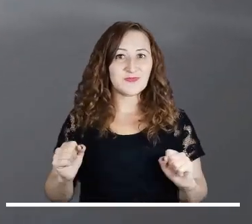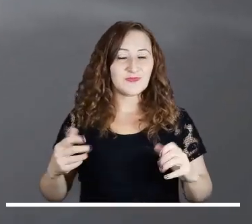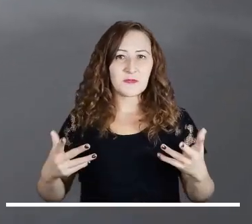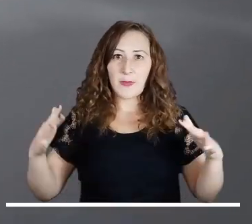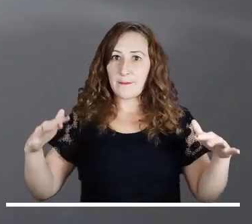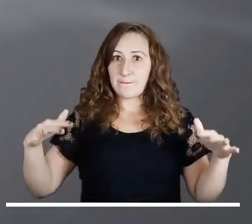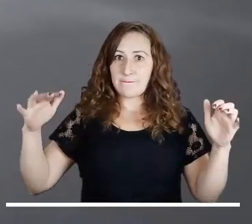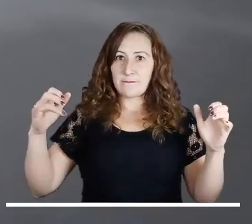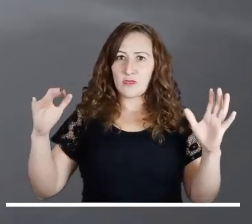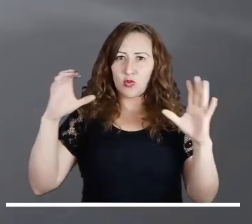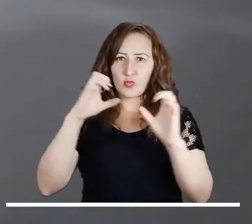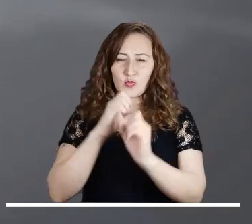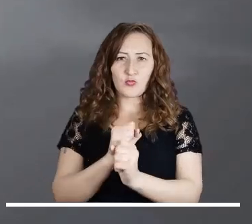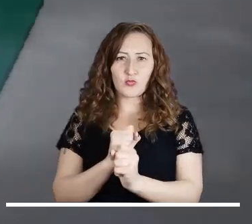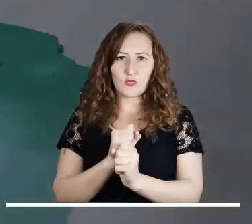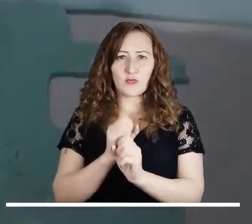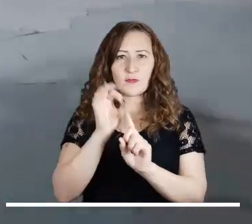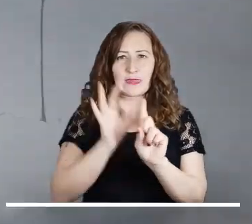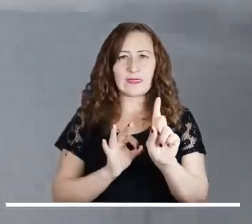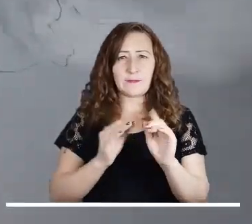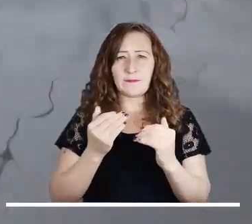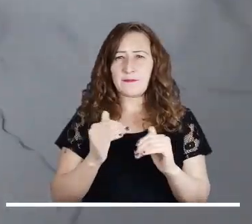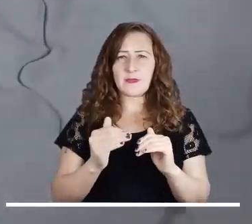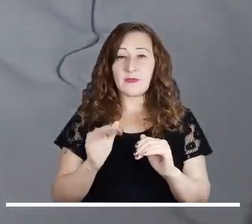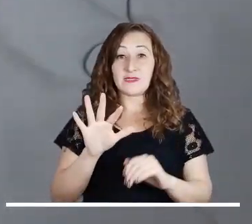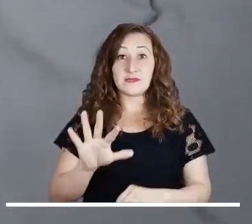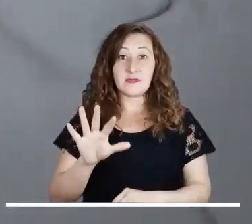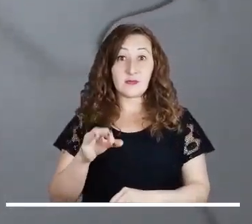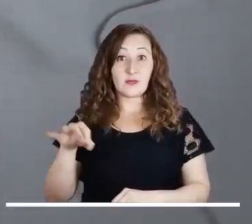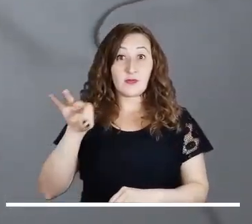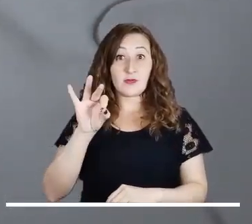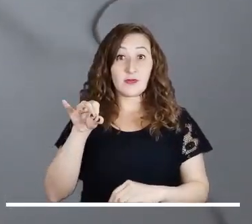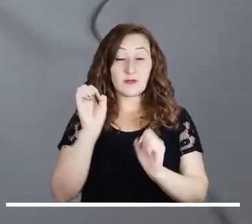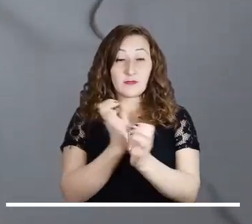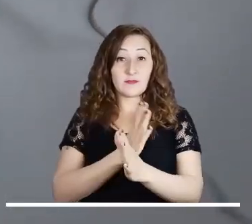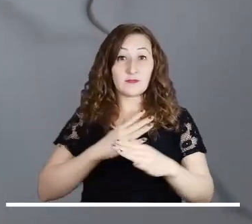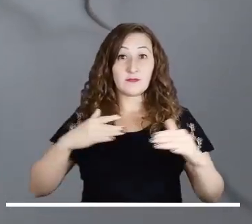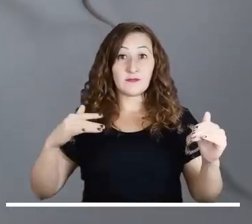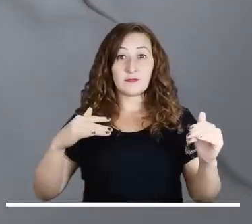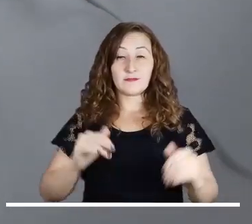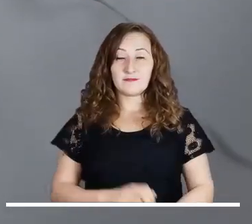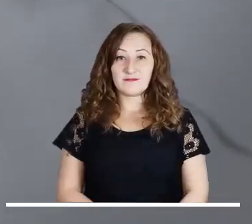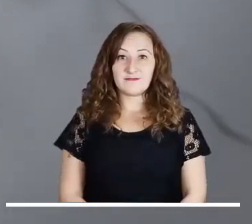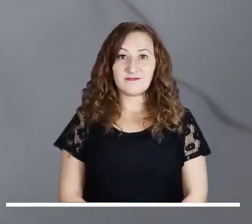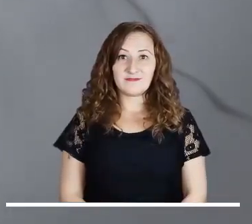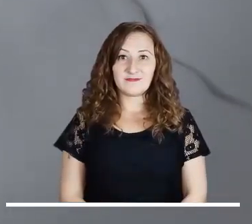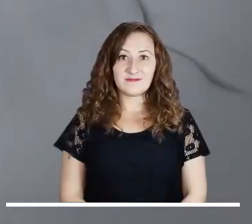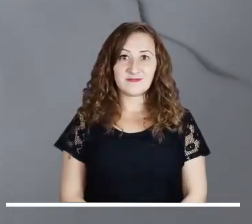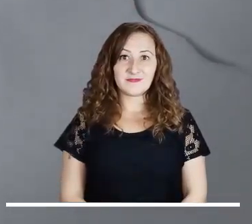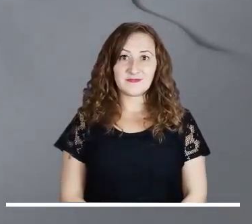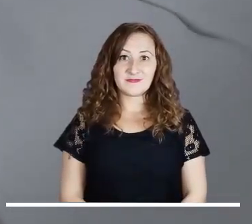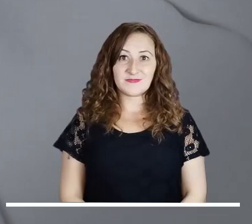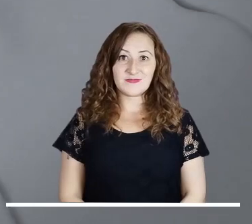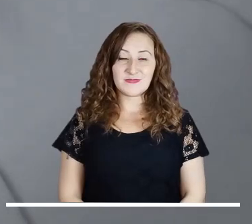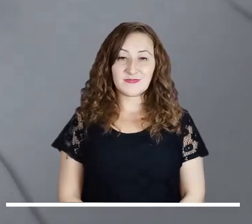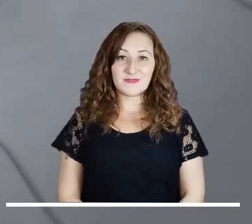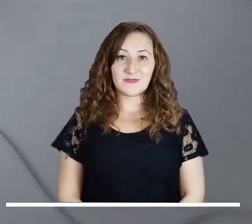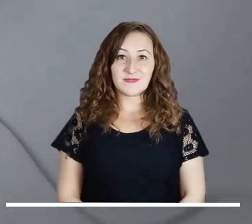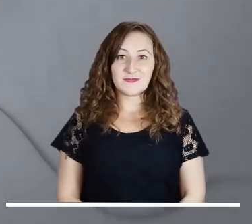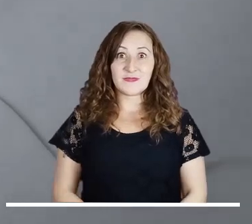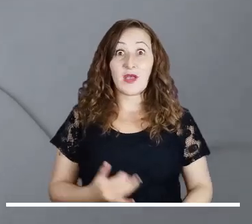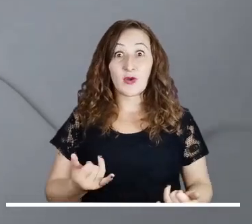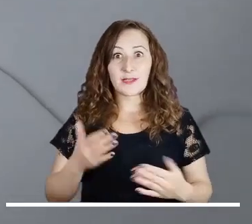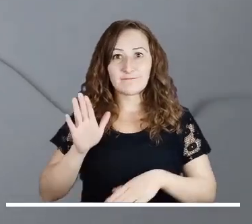Amazonas. Finalmente, en la capital del país se anticipa tiempo seco en la noche, con una temperatura mínima de 5 grados en la madrugada.